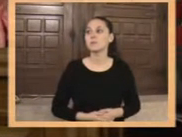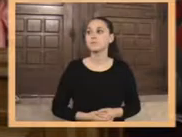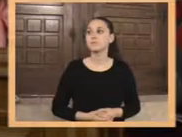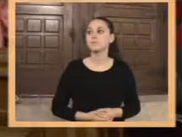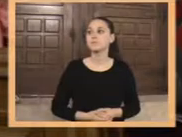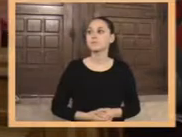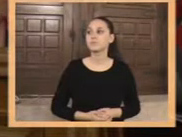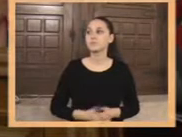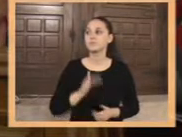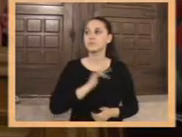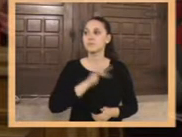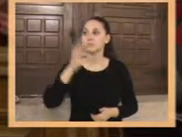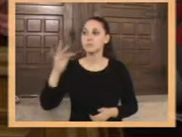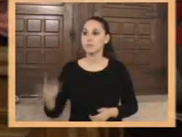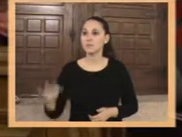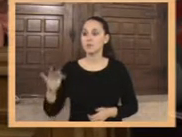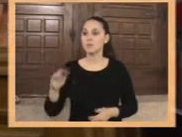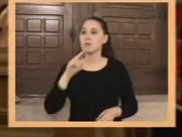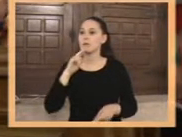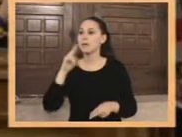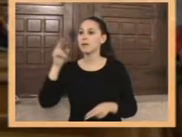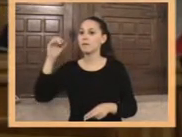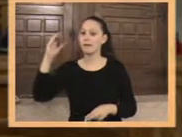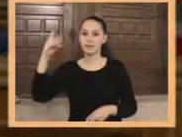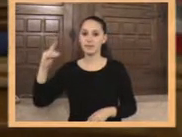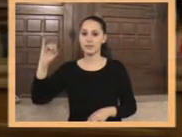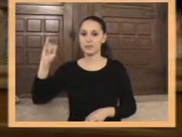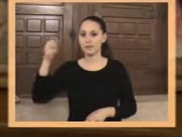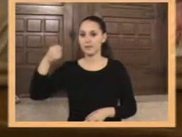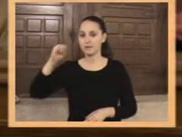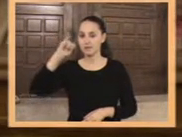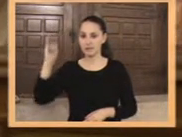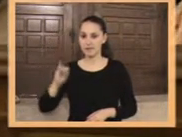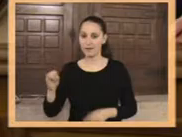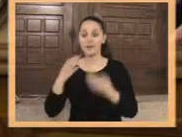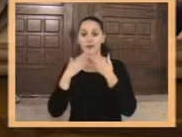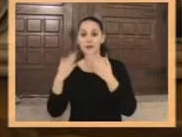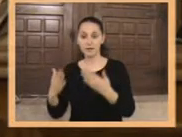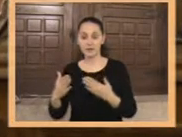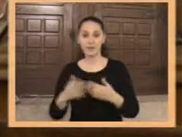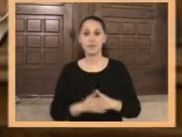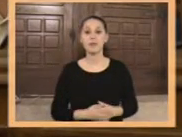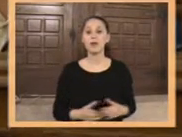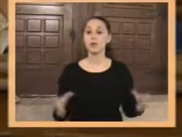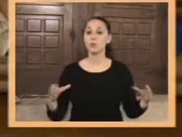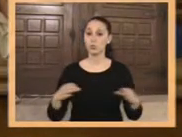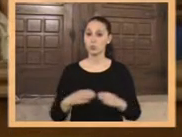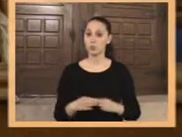Tiene la palabra el señor Díaz en este momento. Gracias, señor alcalde. Bien, para el Grupo